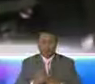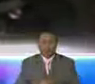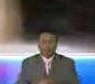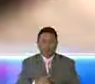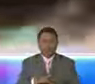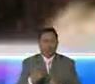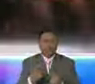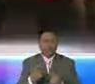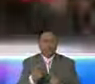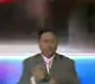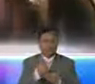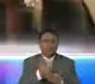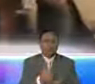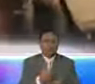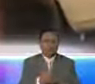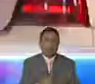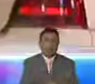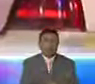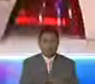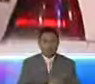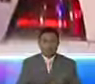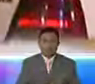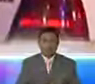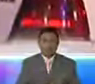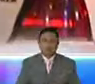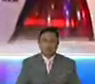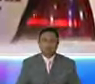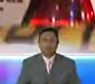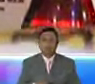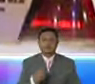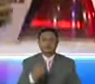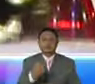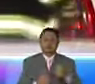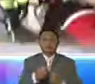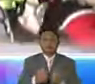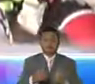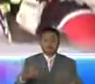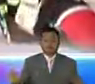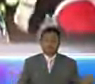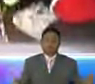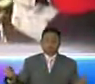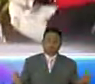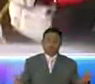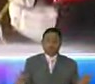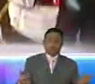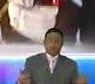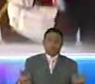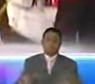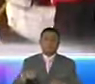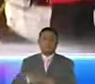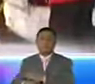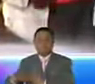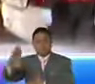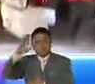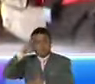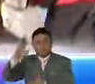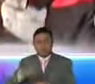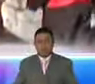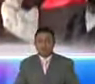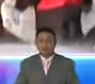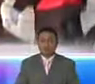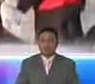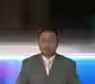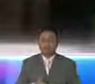que fueron atendidos por los paramédicos. Los autos involucrados en el choque fueron trasladados a los patios de retención vehicular